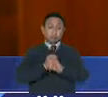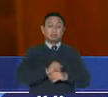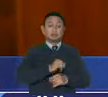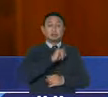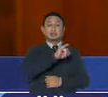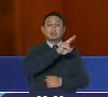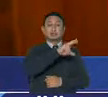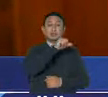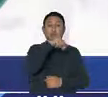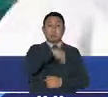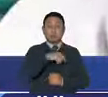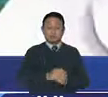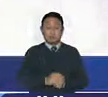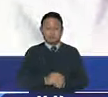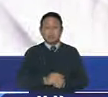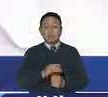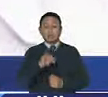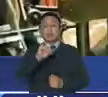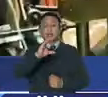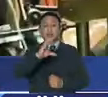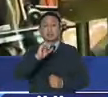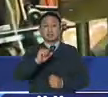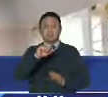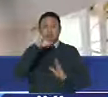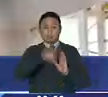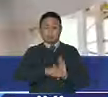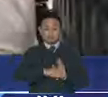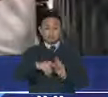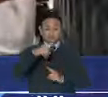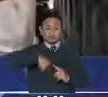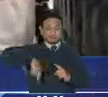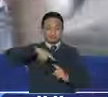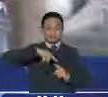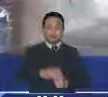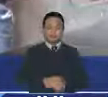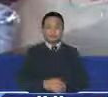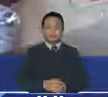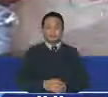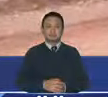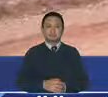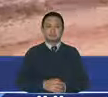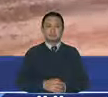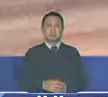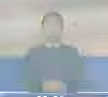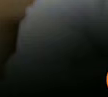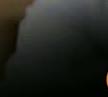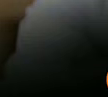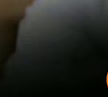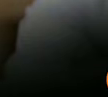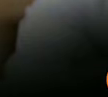el de consumos especiales. Ya regresamos aquí en TVC.